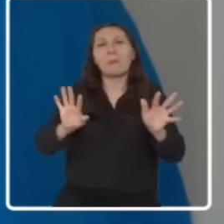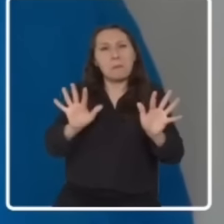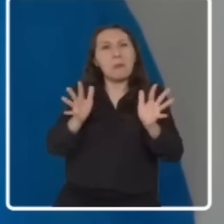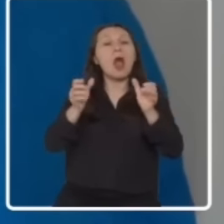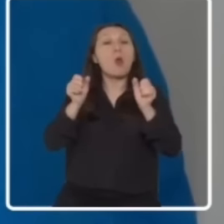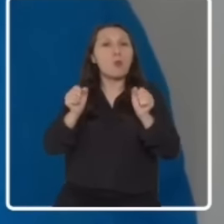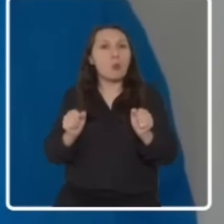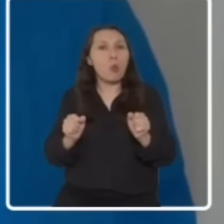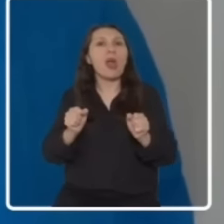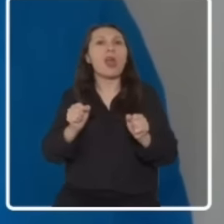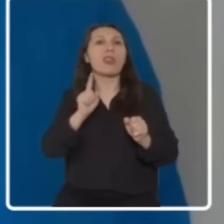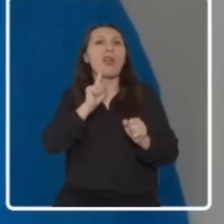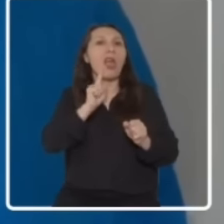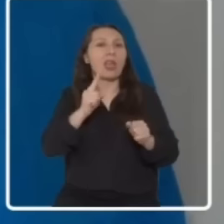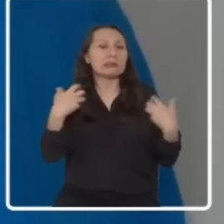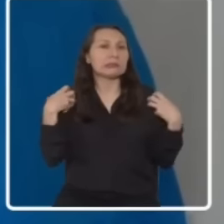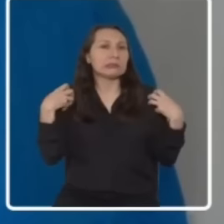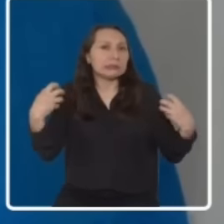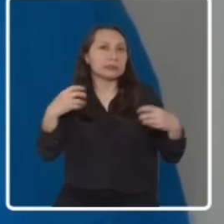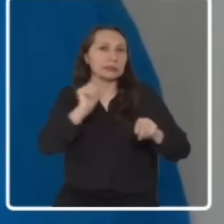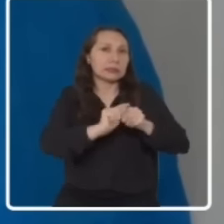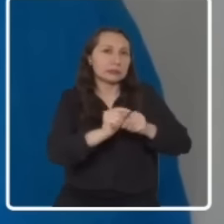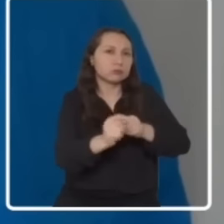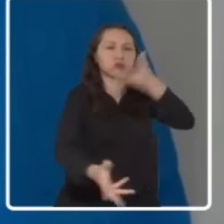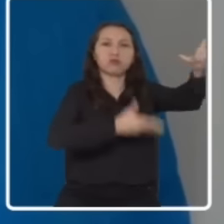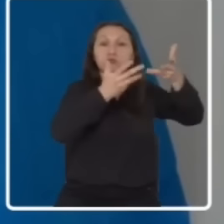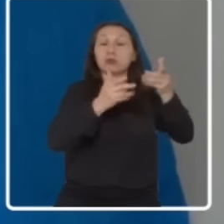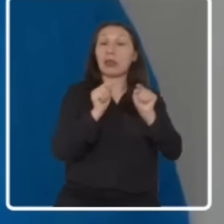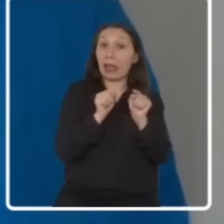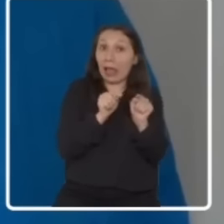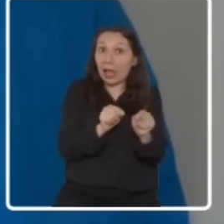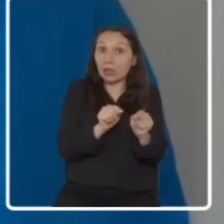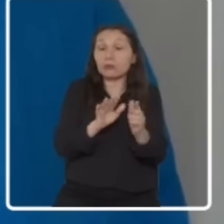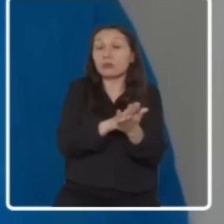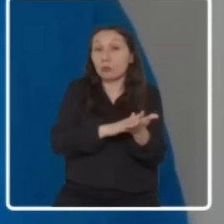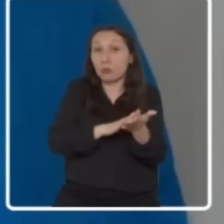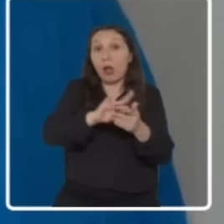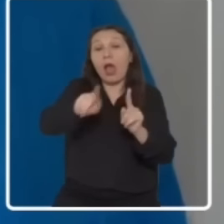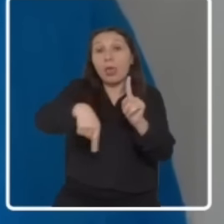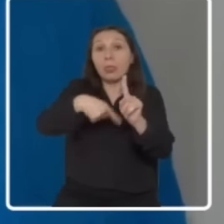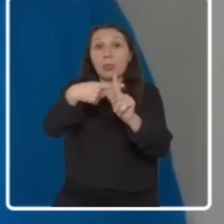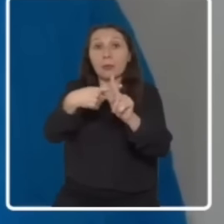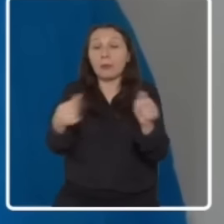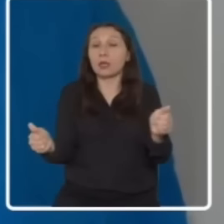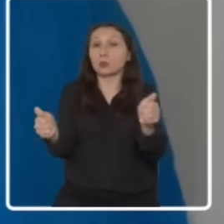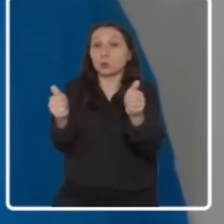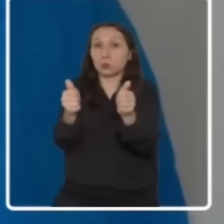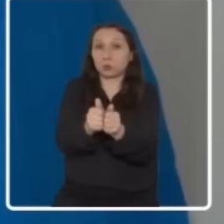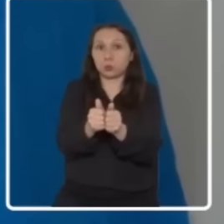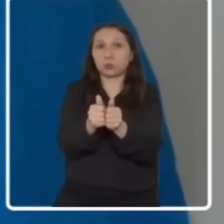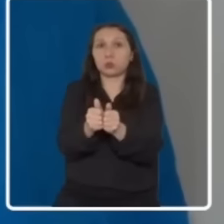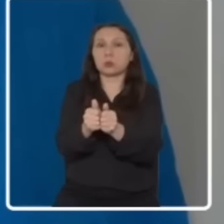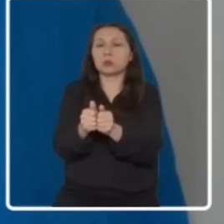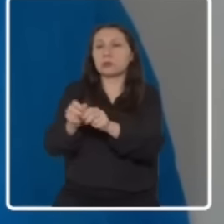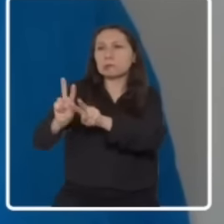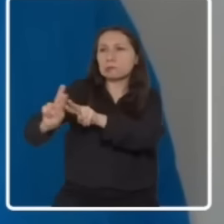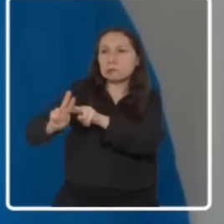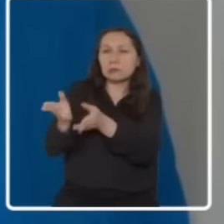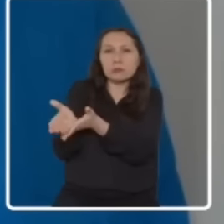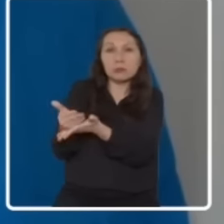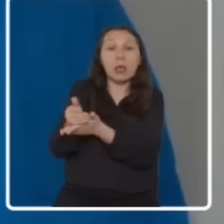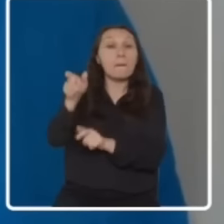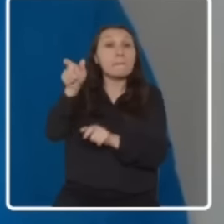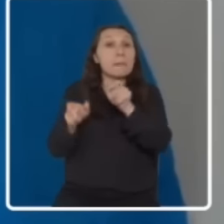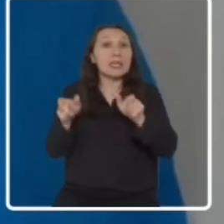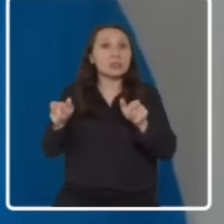habido intencionalidad. Ahora, si esa intencionalidad además está acompañada de una articulación, si